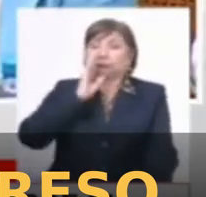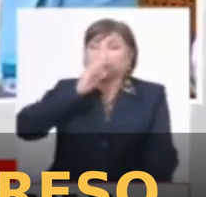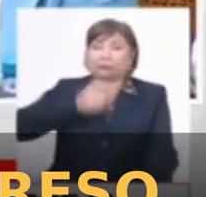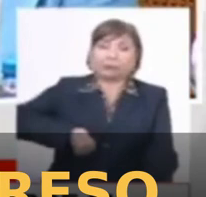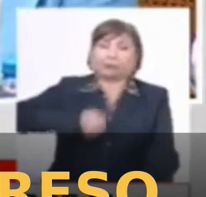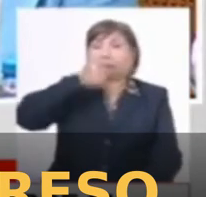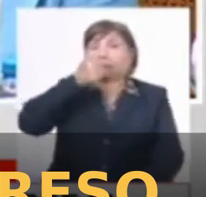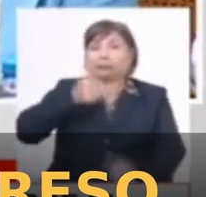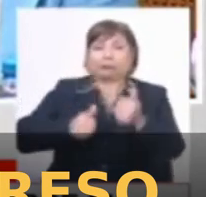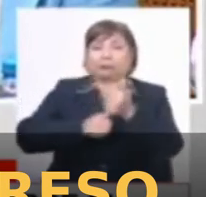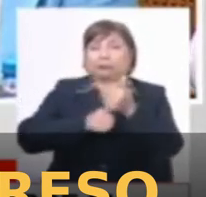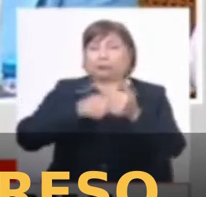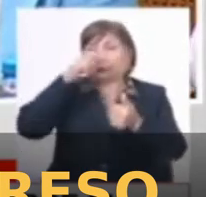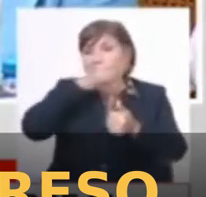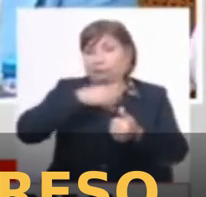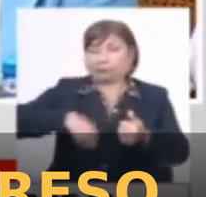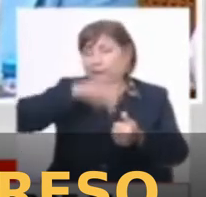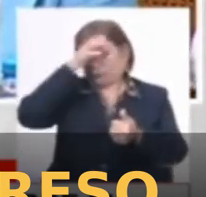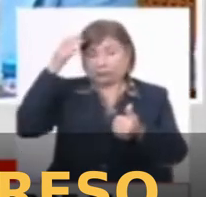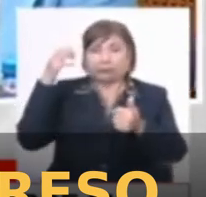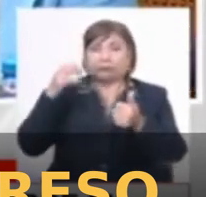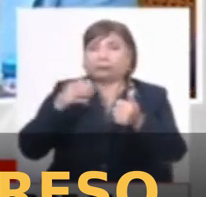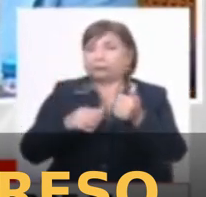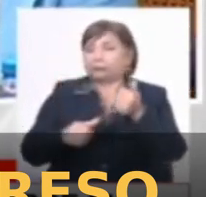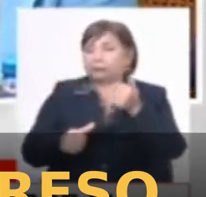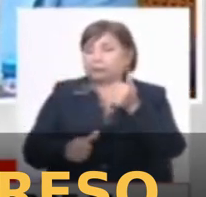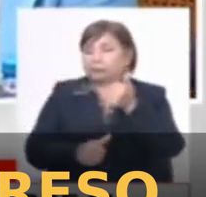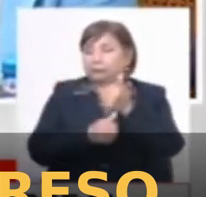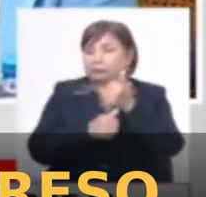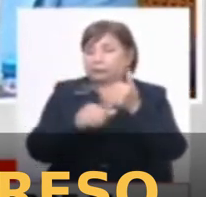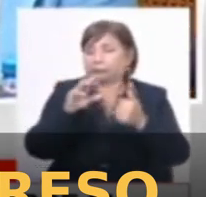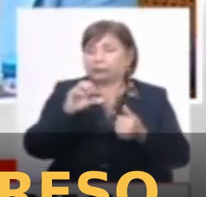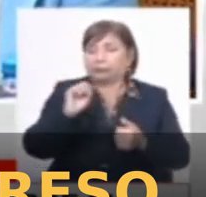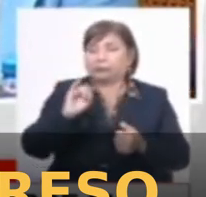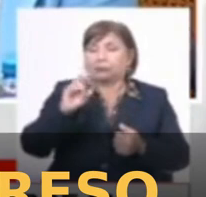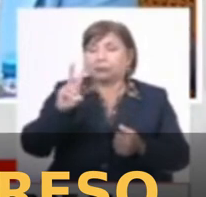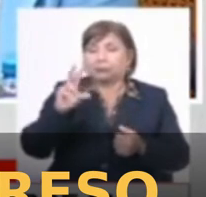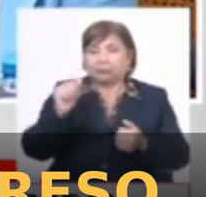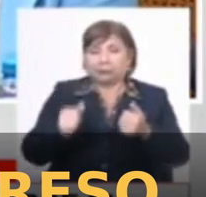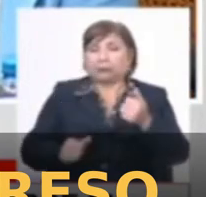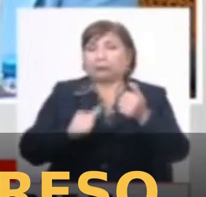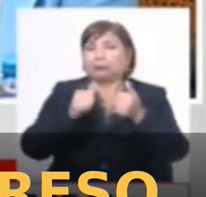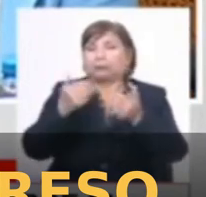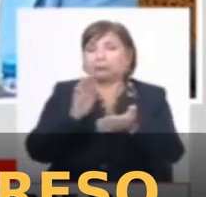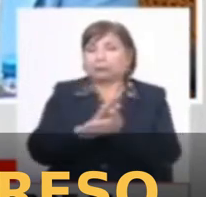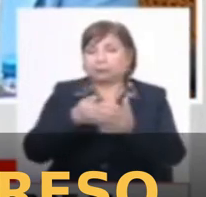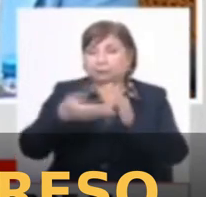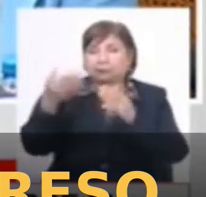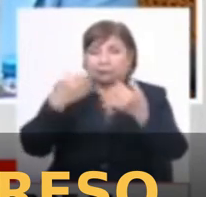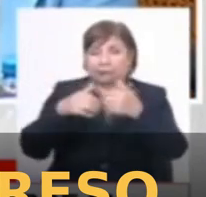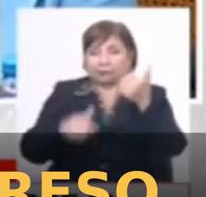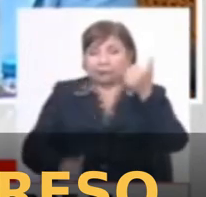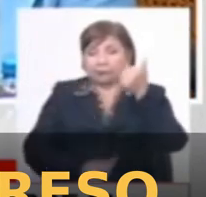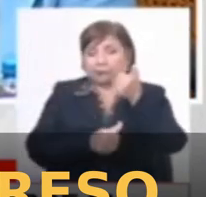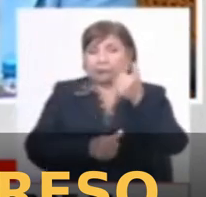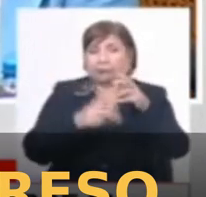cabeza del presidente de la República, Pedro Castillo, el brazo, el segundo, Juan Silva, y el que llevaba a los empresarios, Samir Villaverde.